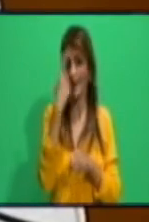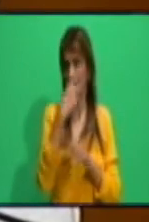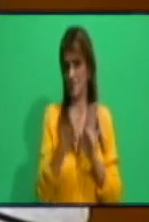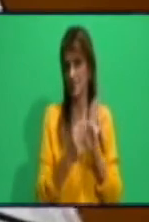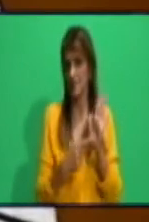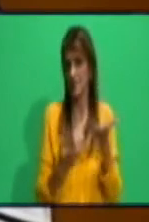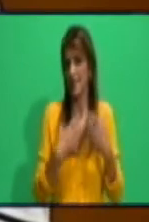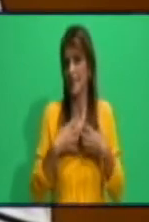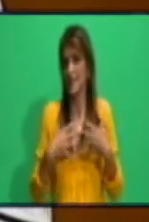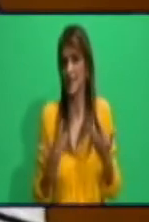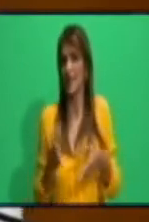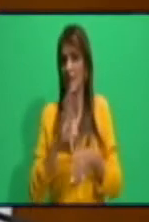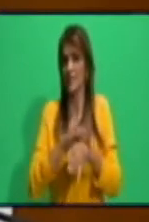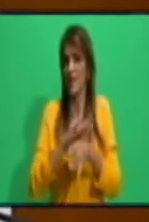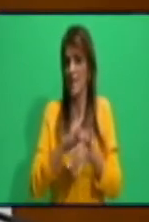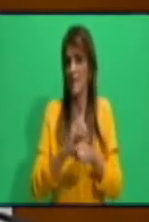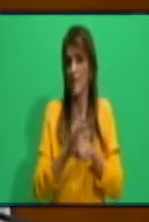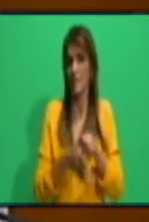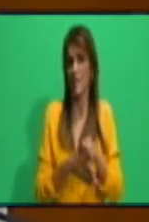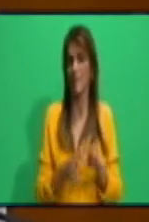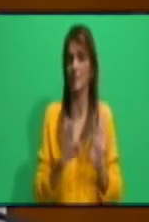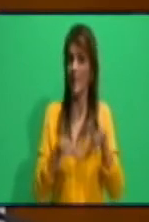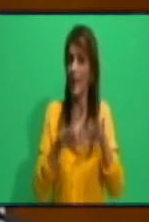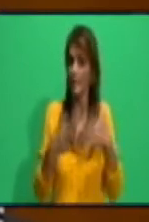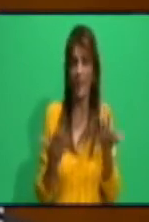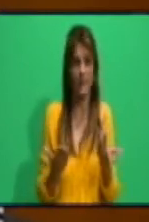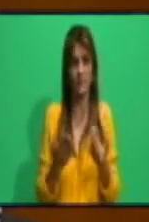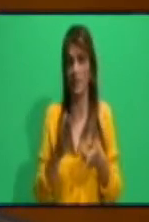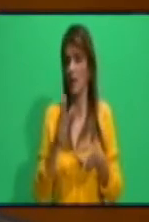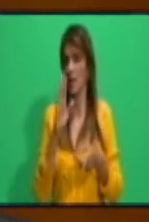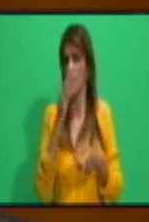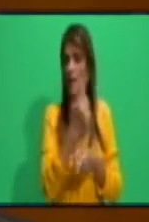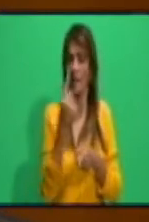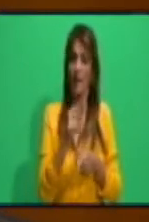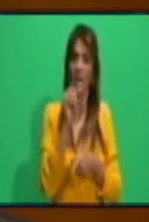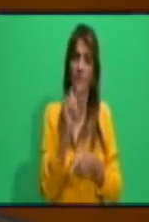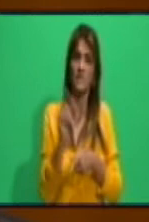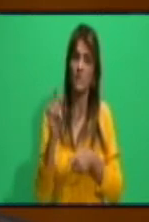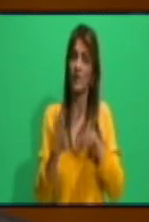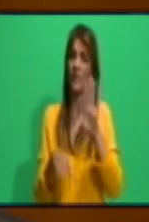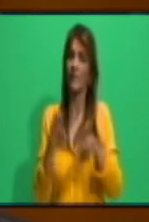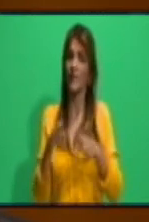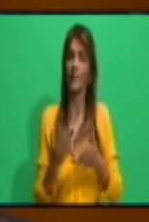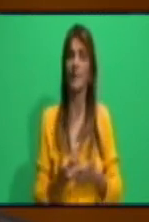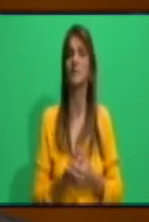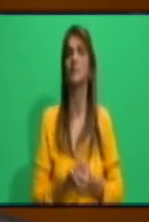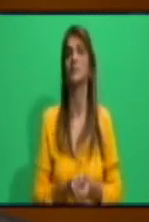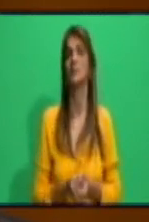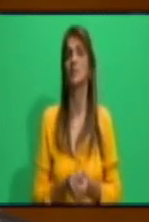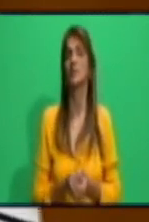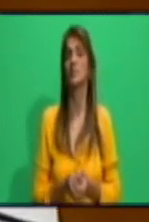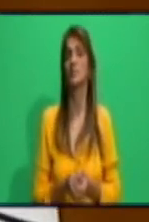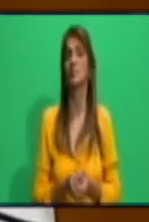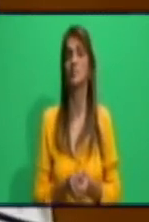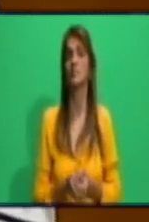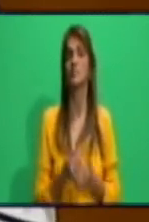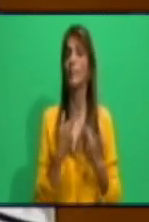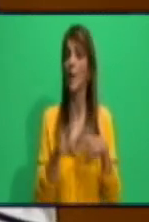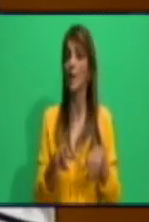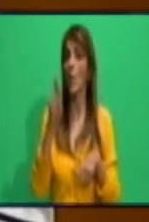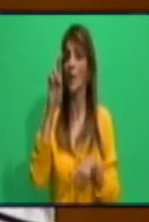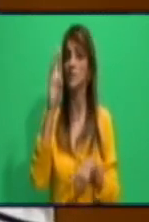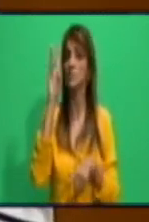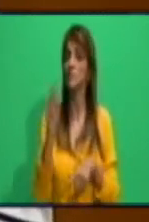dio negativo. Y ese caso se ingresa en un centro para sospechosos, se le practica el PCR y se espera el resultado para definir si